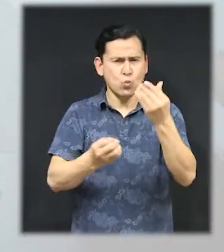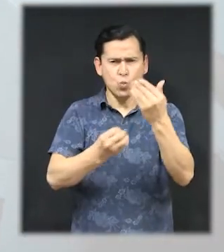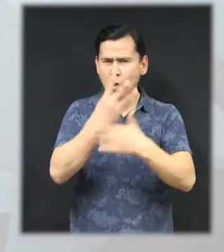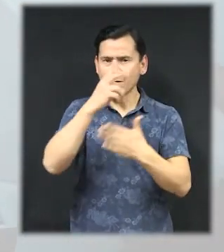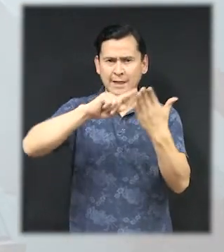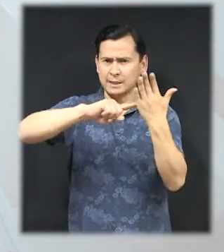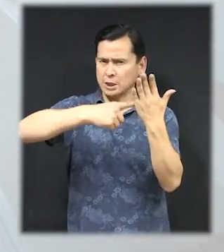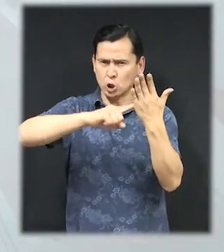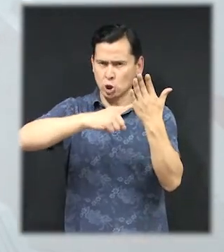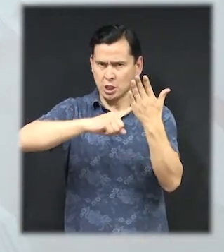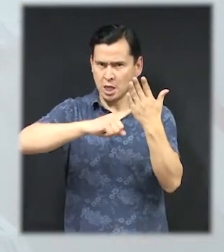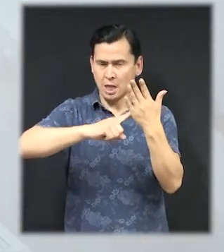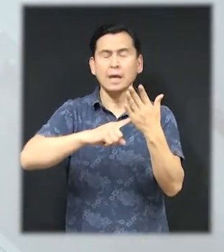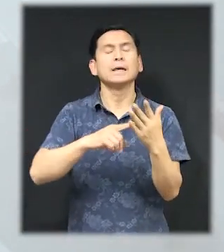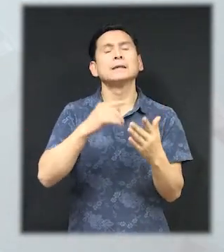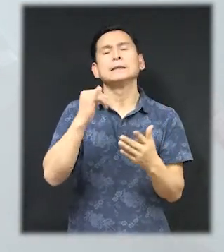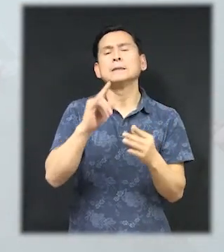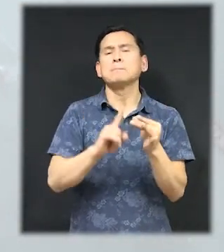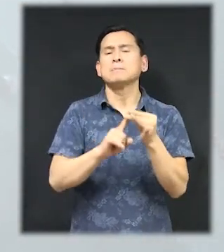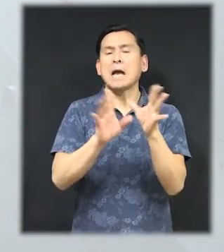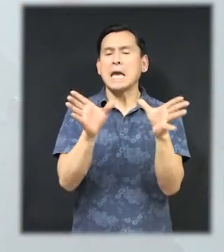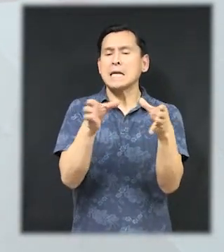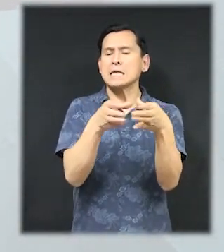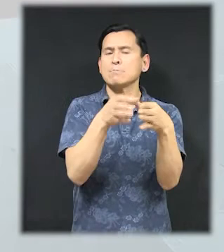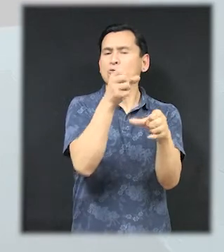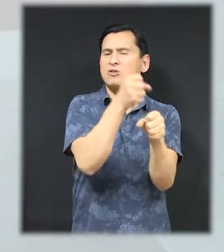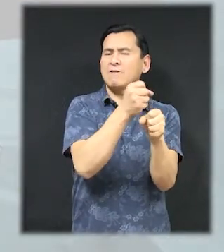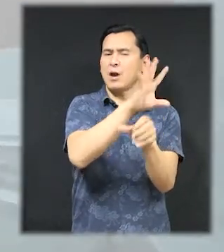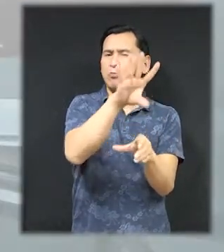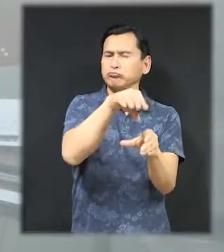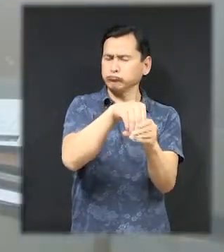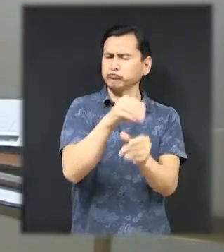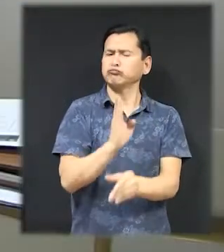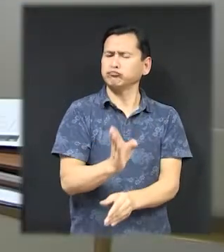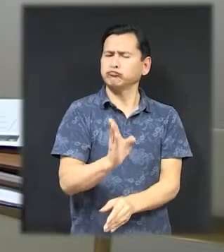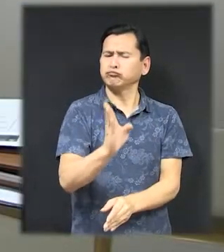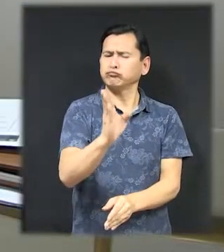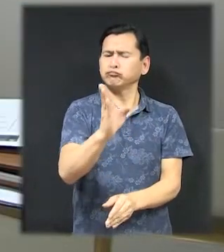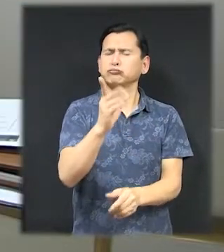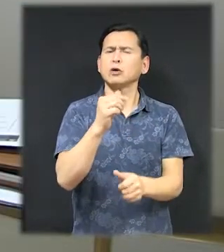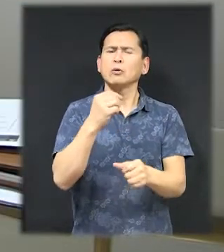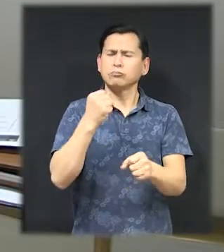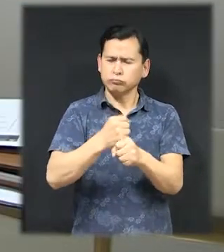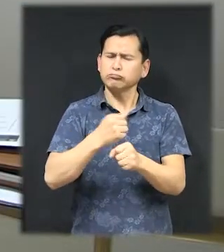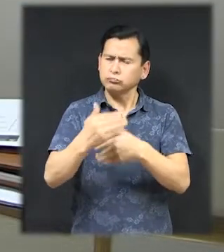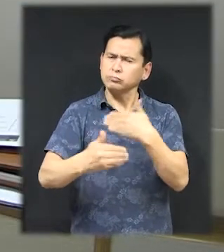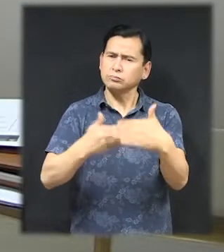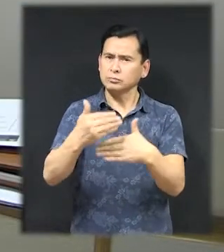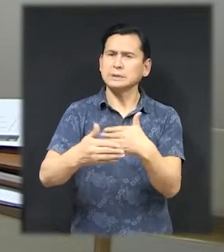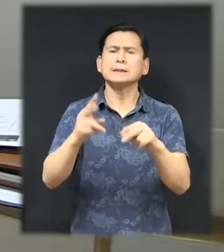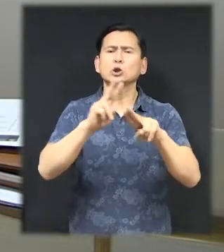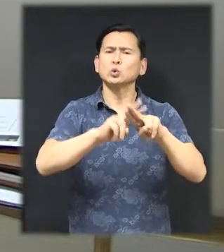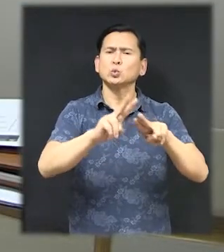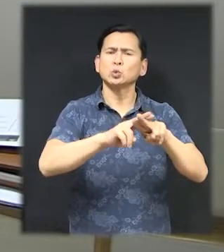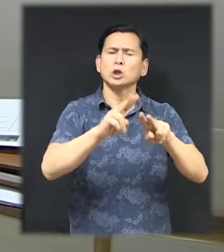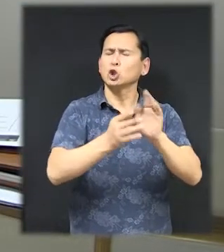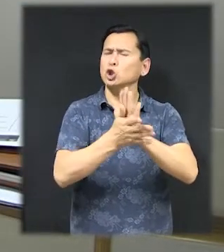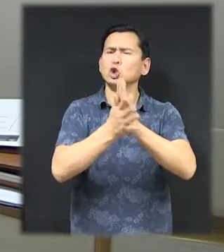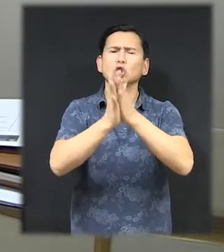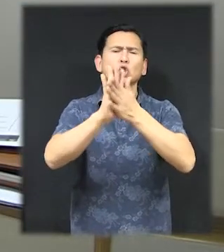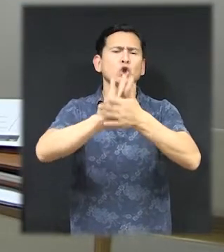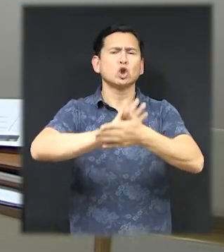de espera de especialidad odontológica de la región. Me parece importante resaltar que ya desde diciembre del año